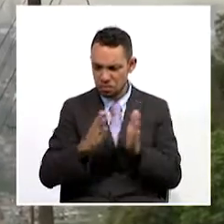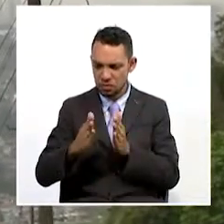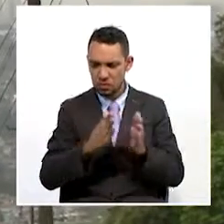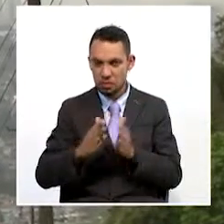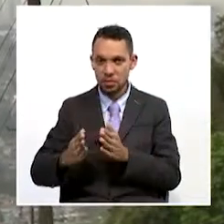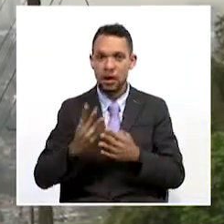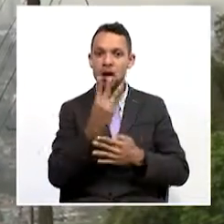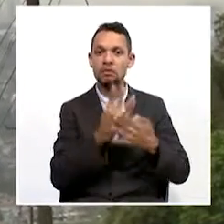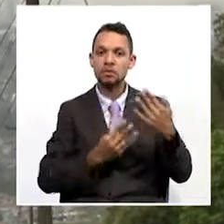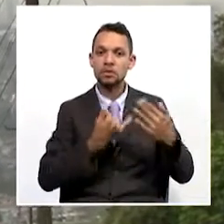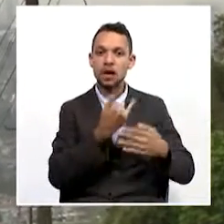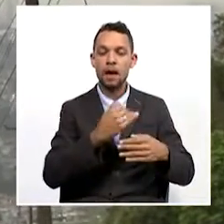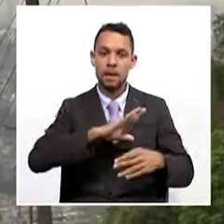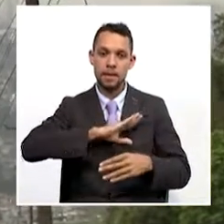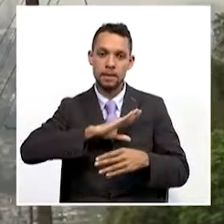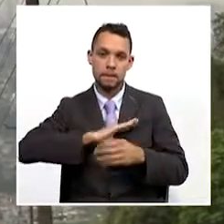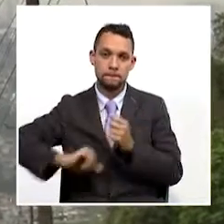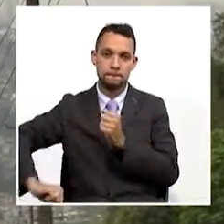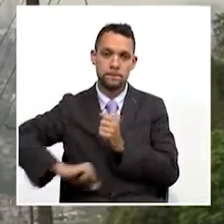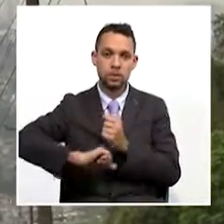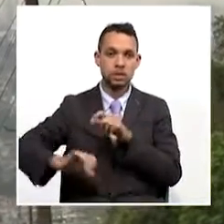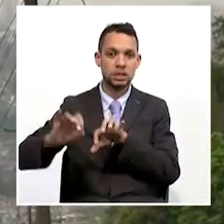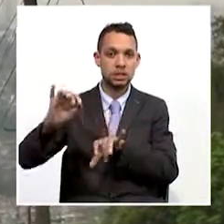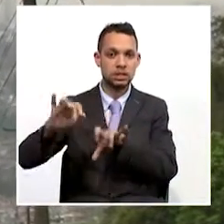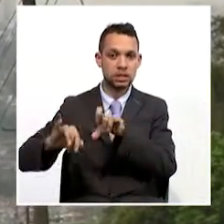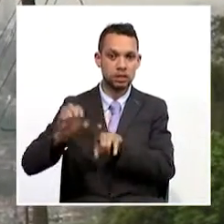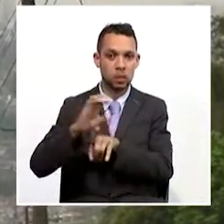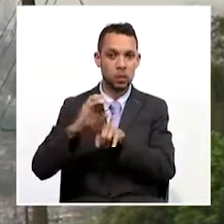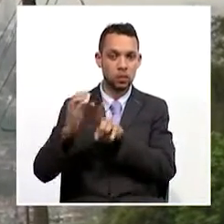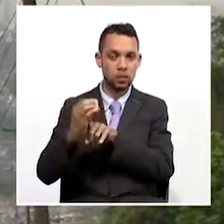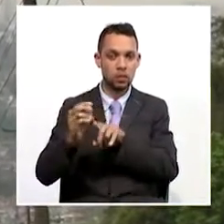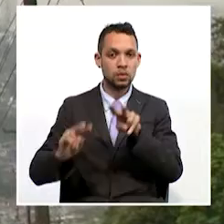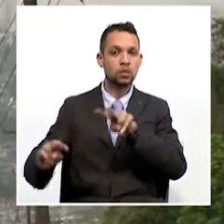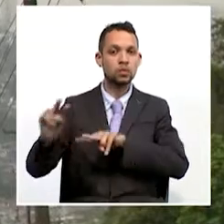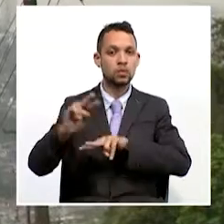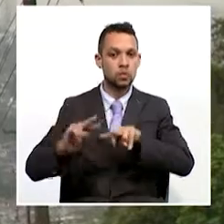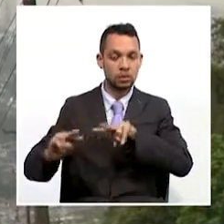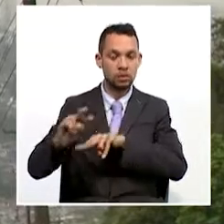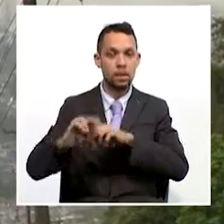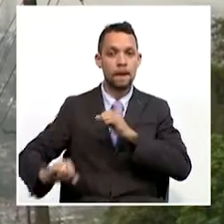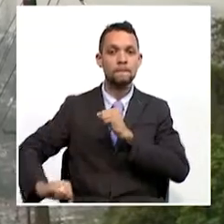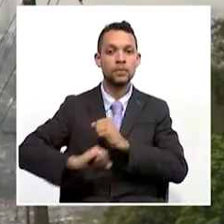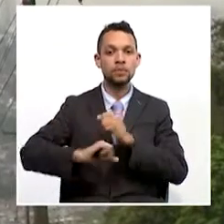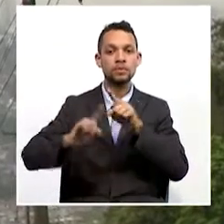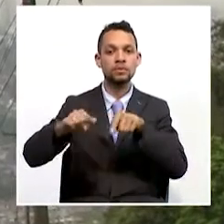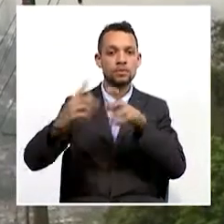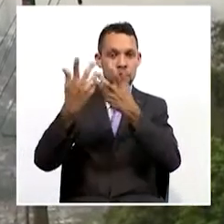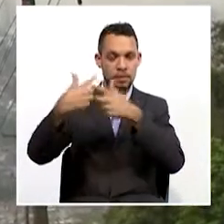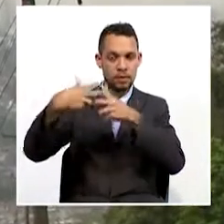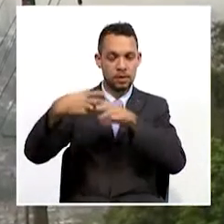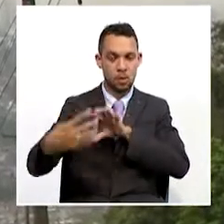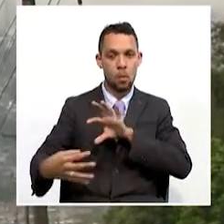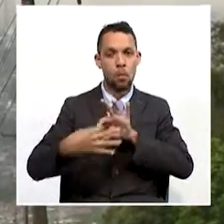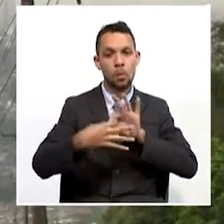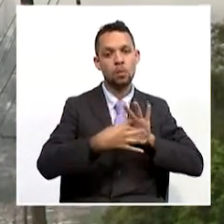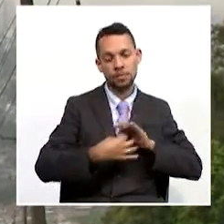apoyo de la Alcaldía de Manizales, de la Secretaría de Cultura y Turismo y algunas empresas privadas que se vincularon con nosotros.